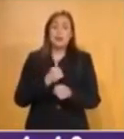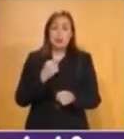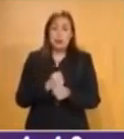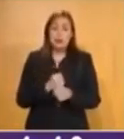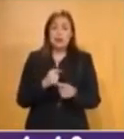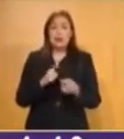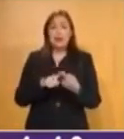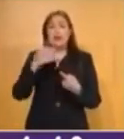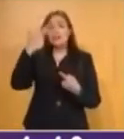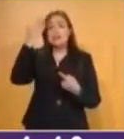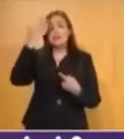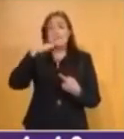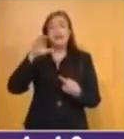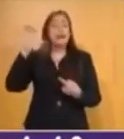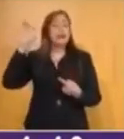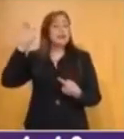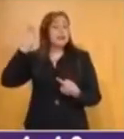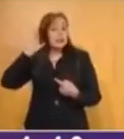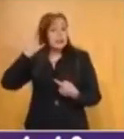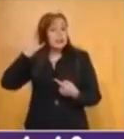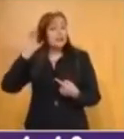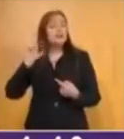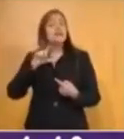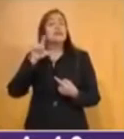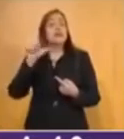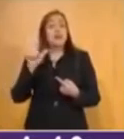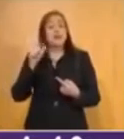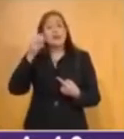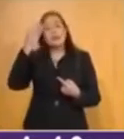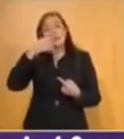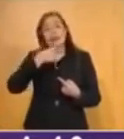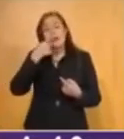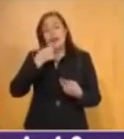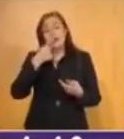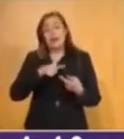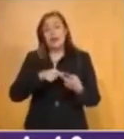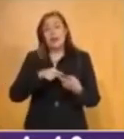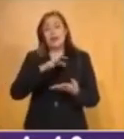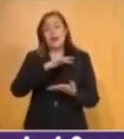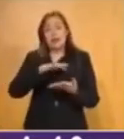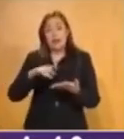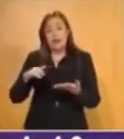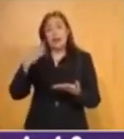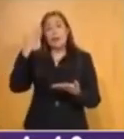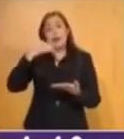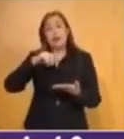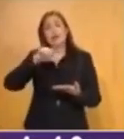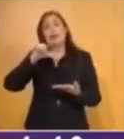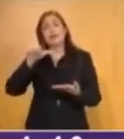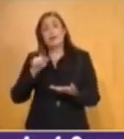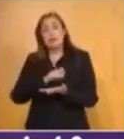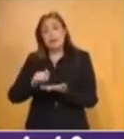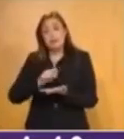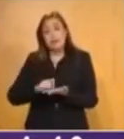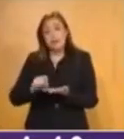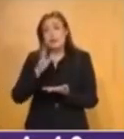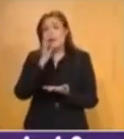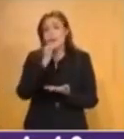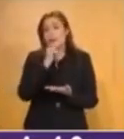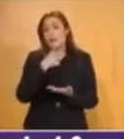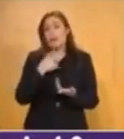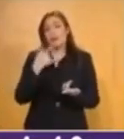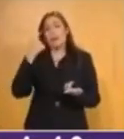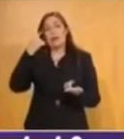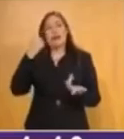saber escuchar para poder hablar, leer para poder escribir. Entonces no podemos pretender aprender inglés